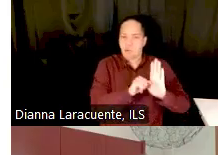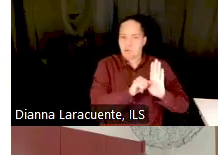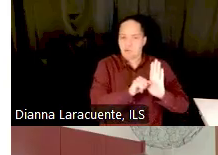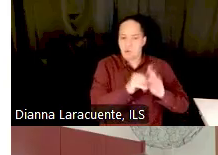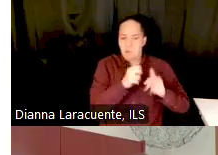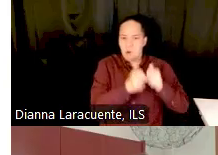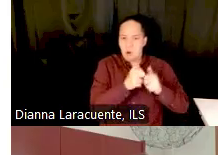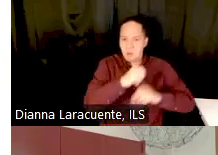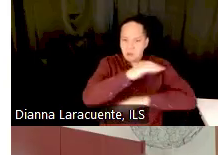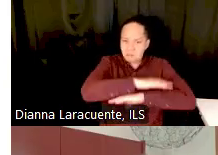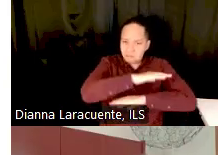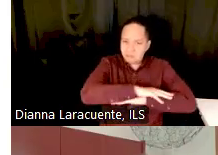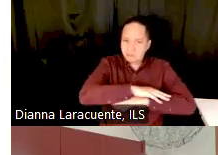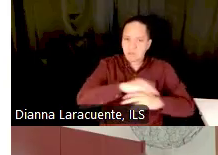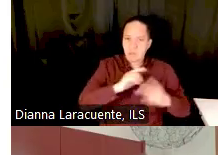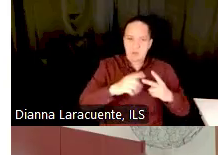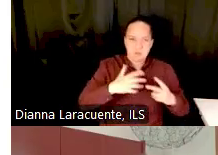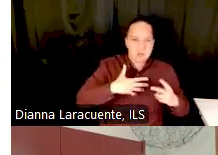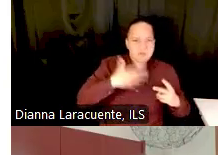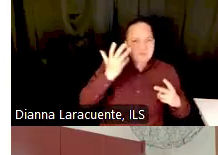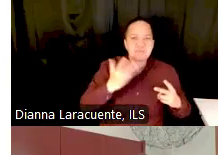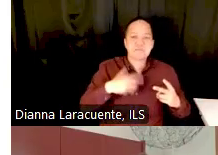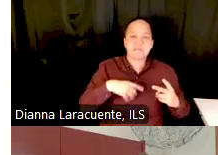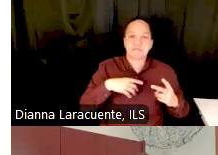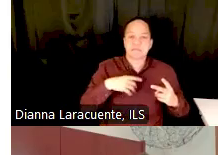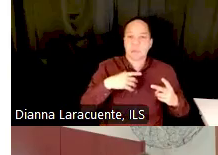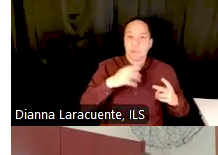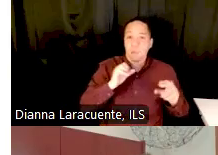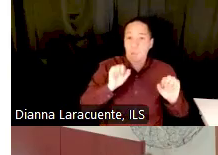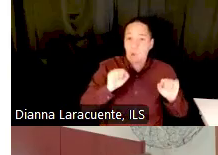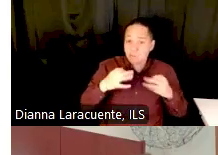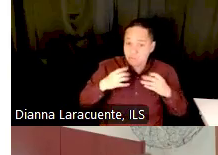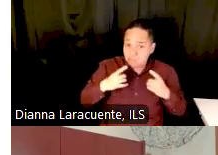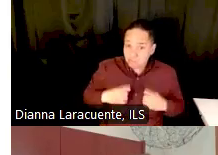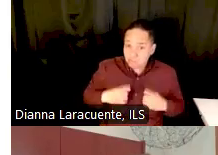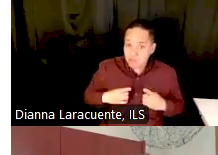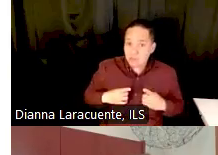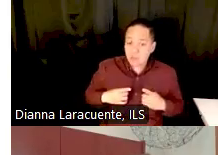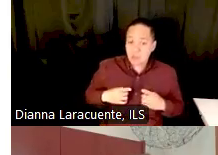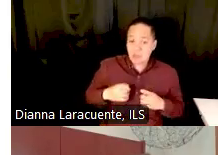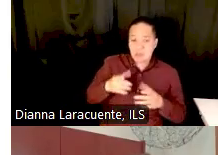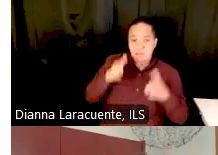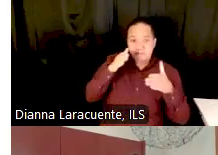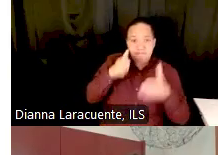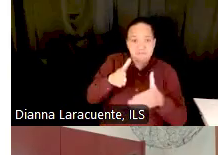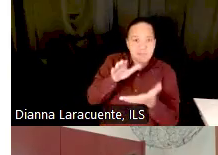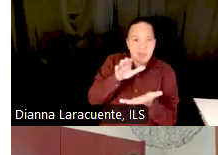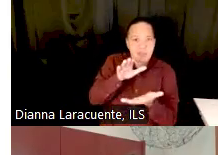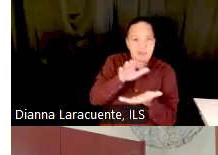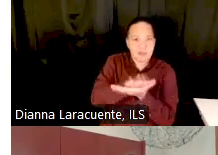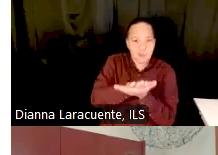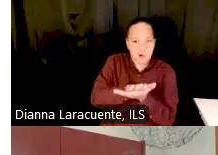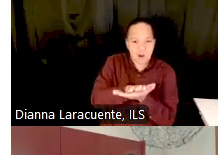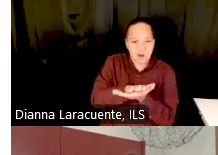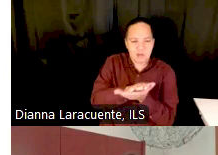de conducta, más que un mal humor del día, puede ser una depresión? La ejecutoria académica. Ha habido un cambio en la